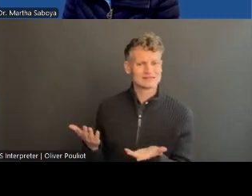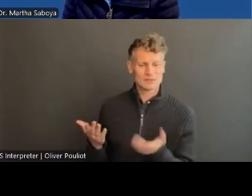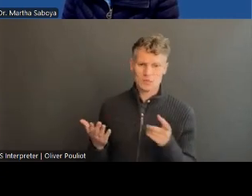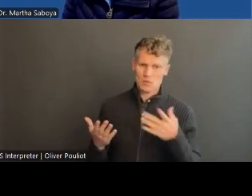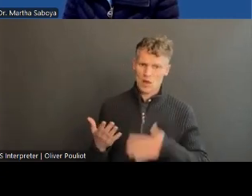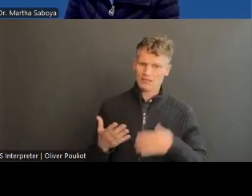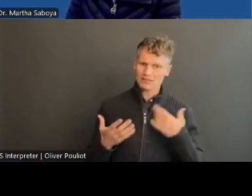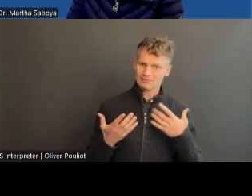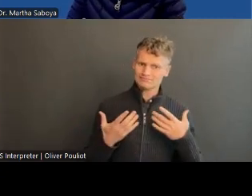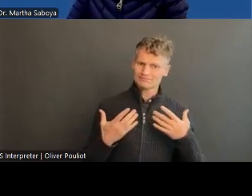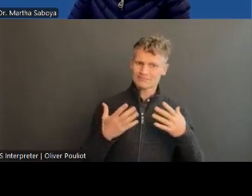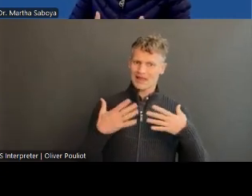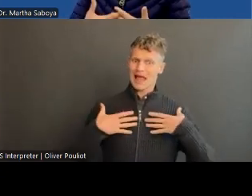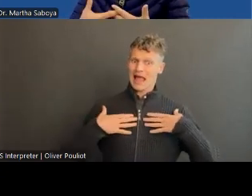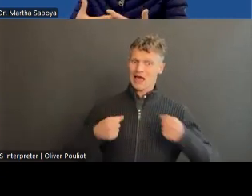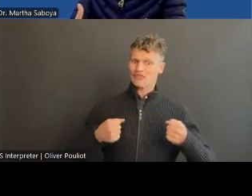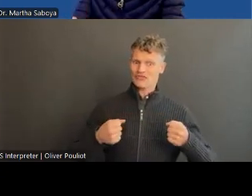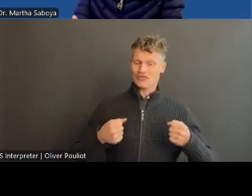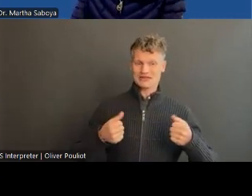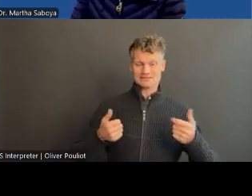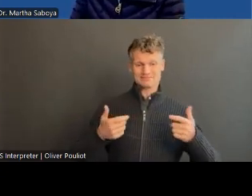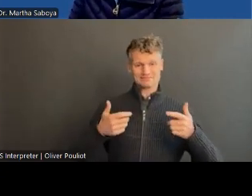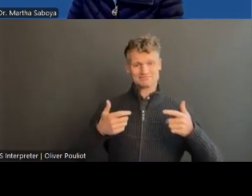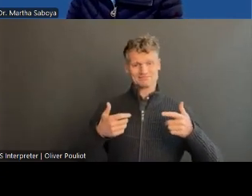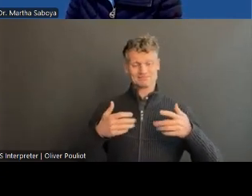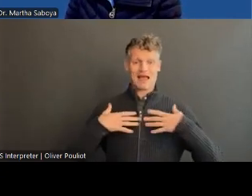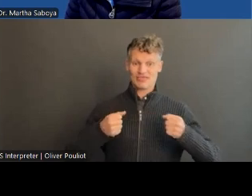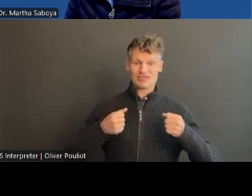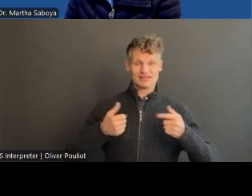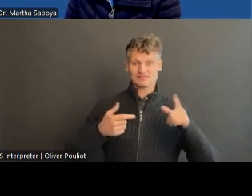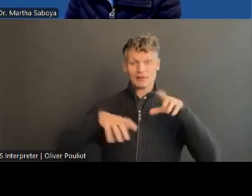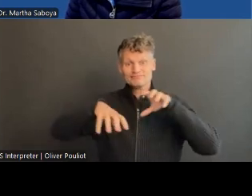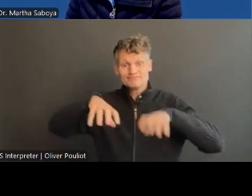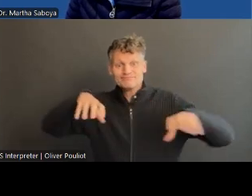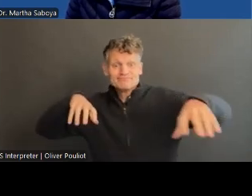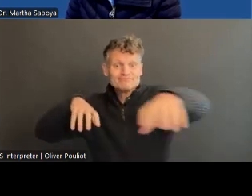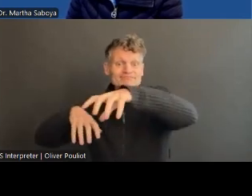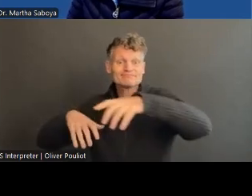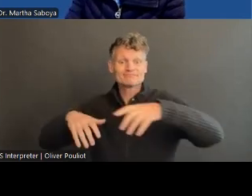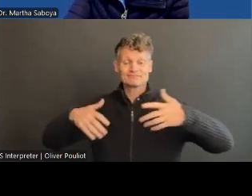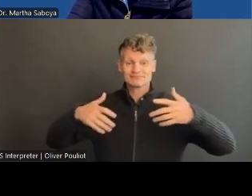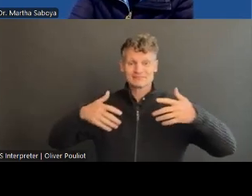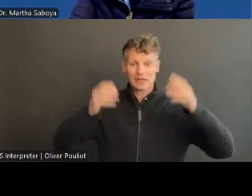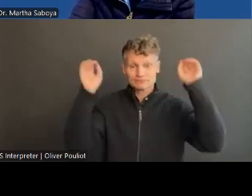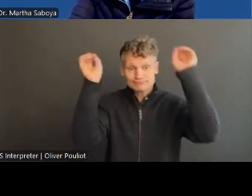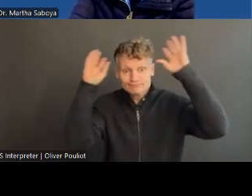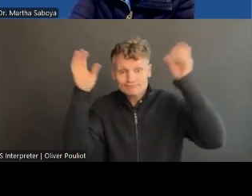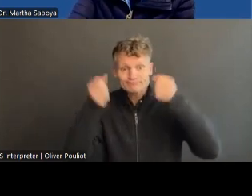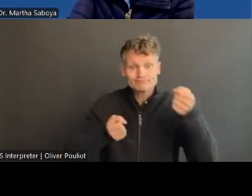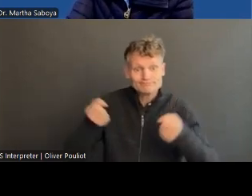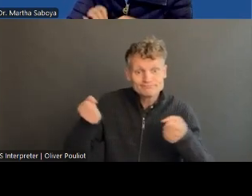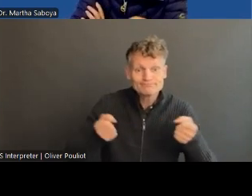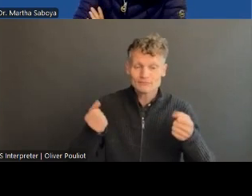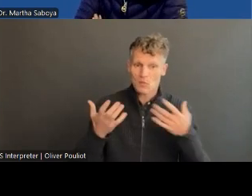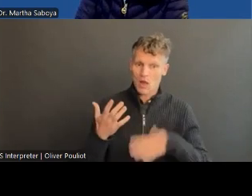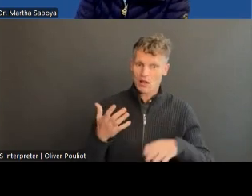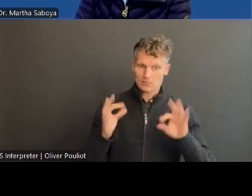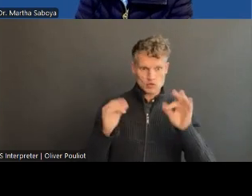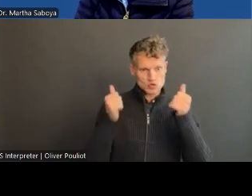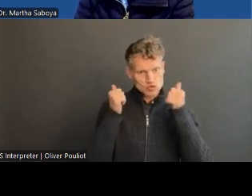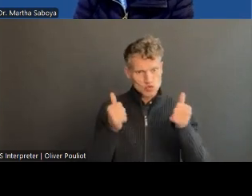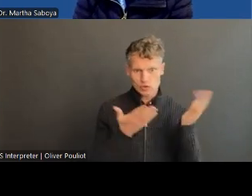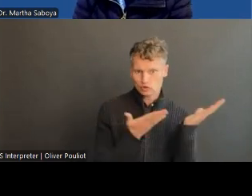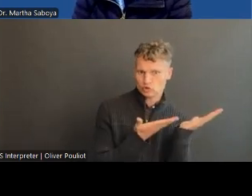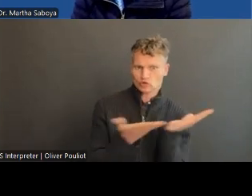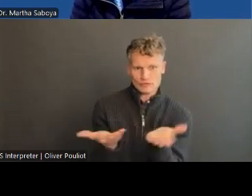cómo vamos a mejorar las deficiencias y centrar el enfoque en